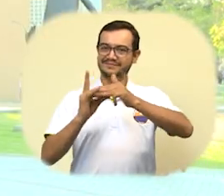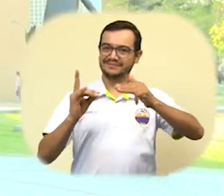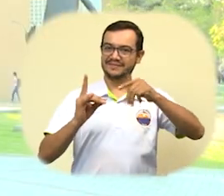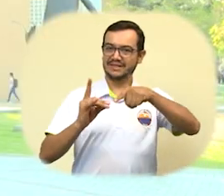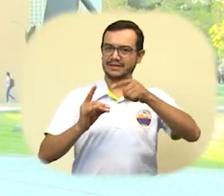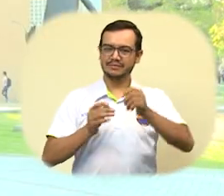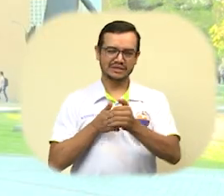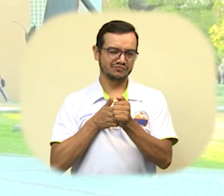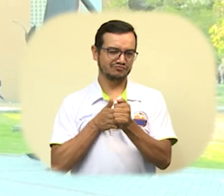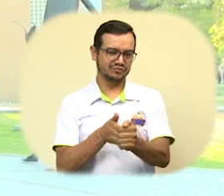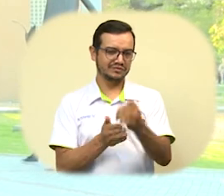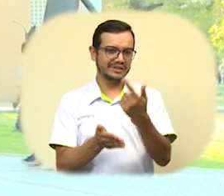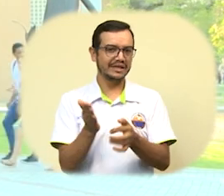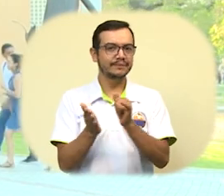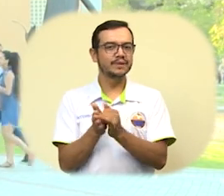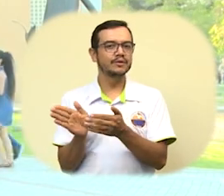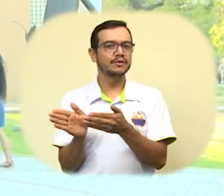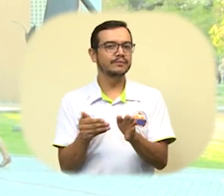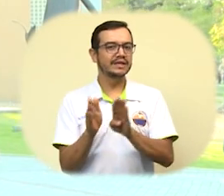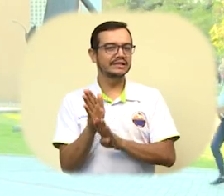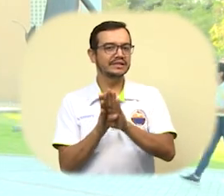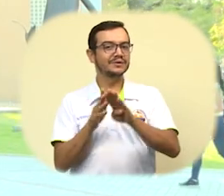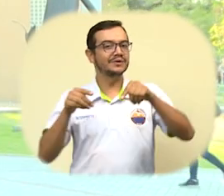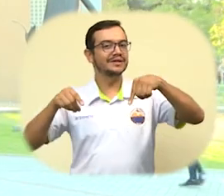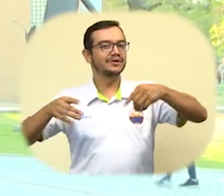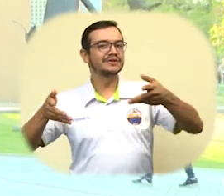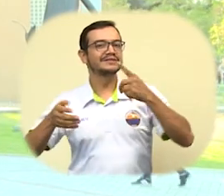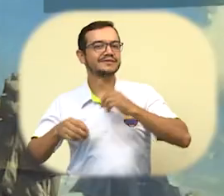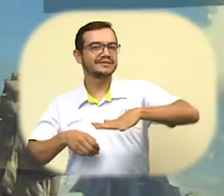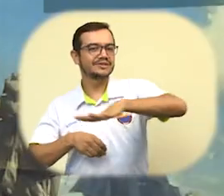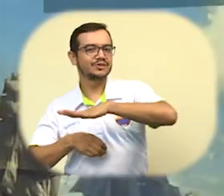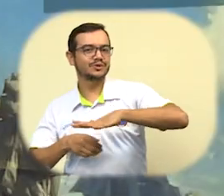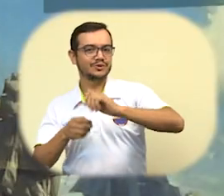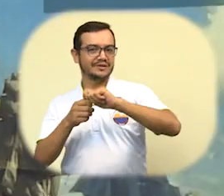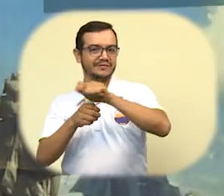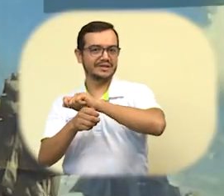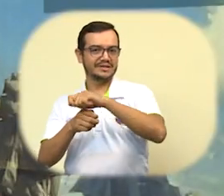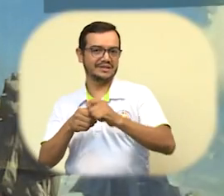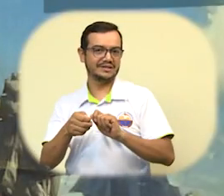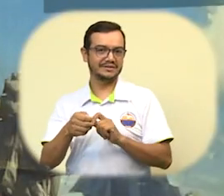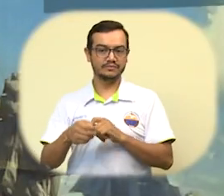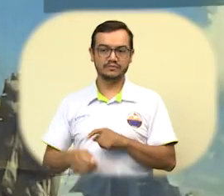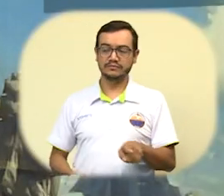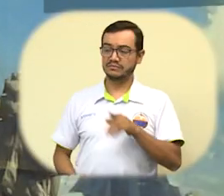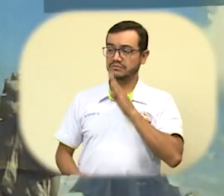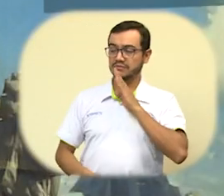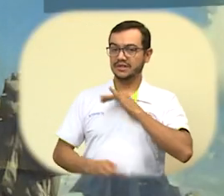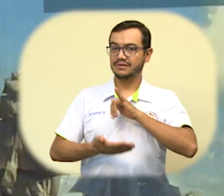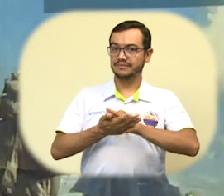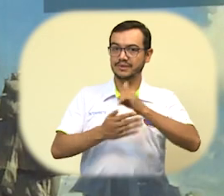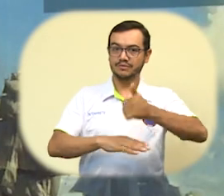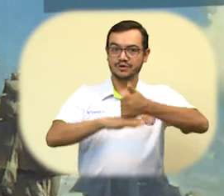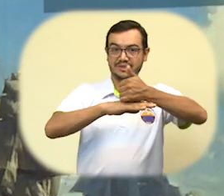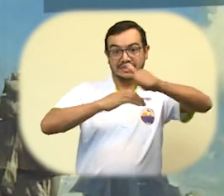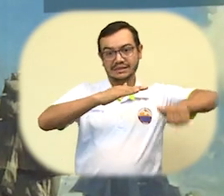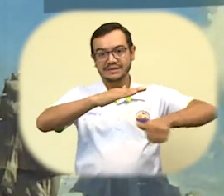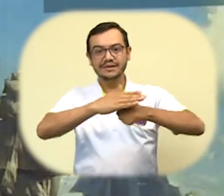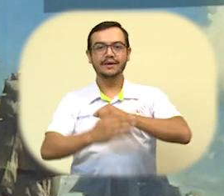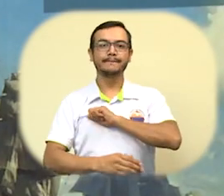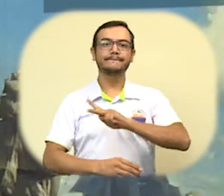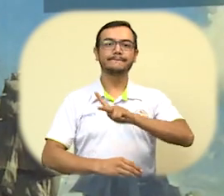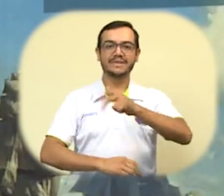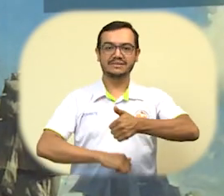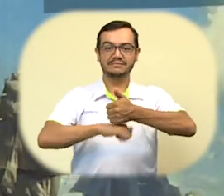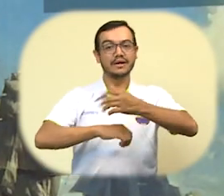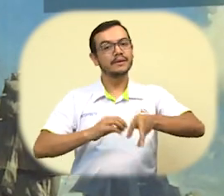Unimagdalena lidera la ruta del Plan de Desarrollo del municipio de Zona Bananera. Esta iniciativa fue coordinada por la Vicerrectoría de Extensión y